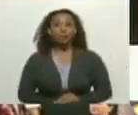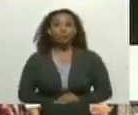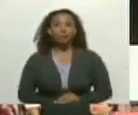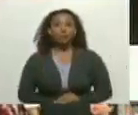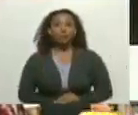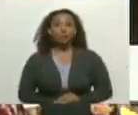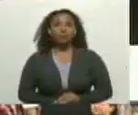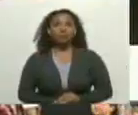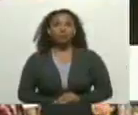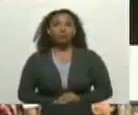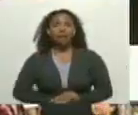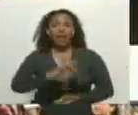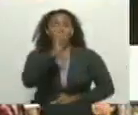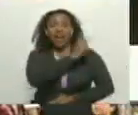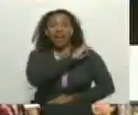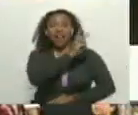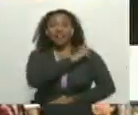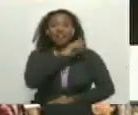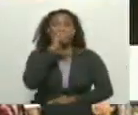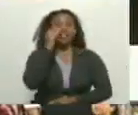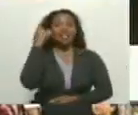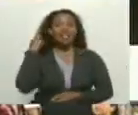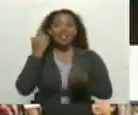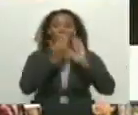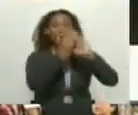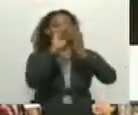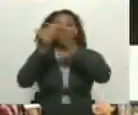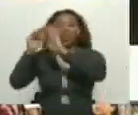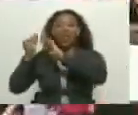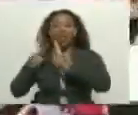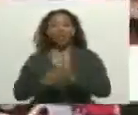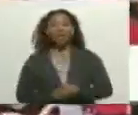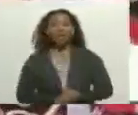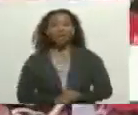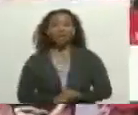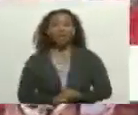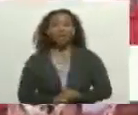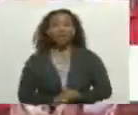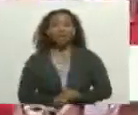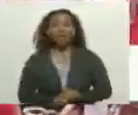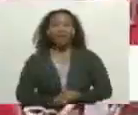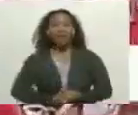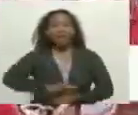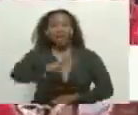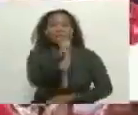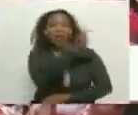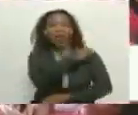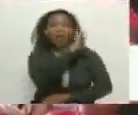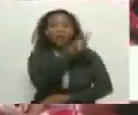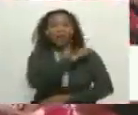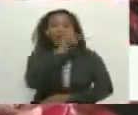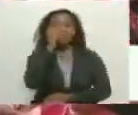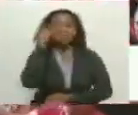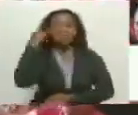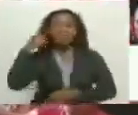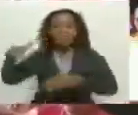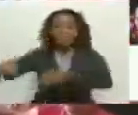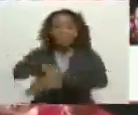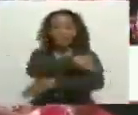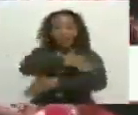a las jefas y jefes de comunidad, a los jefes y jefes de